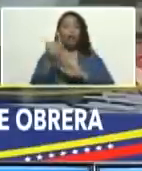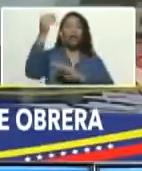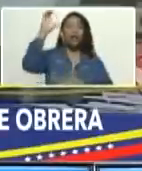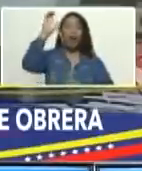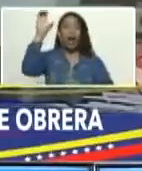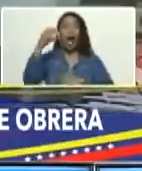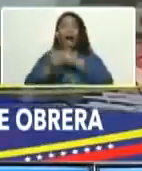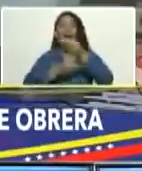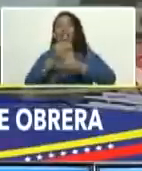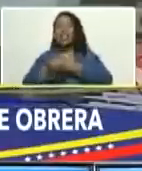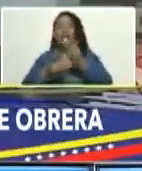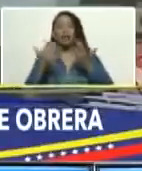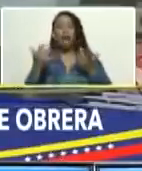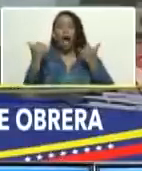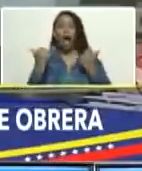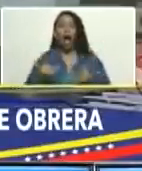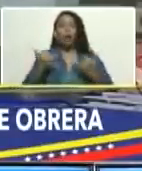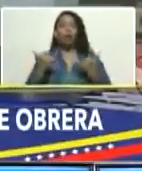generado